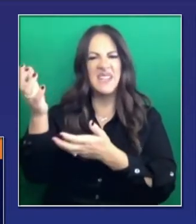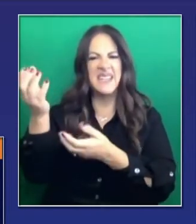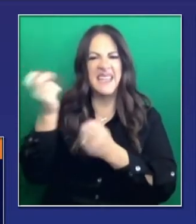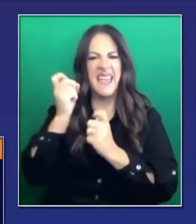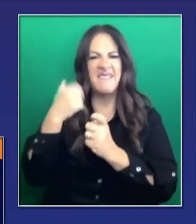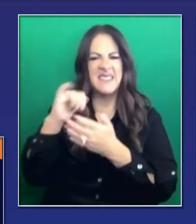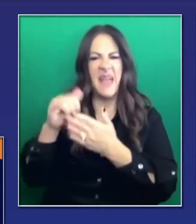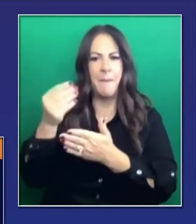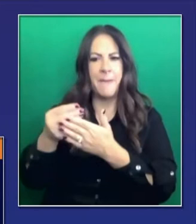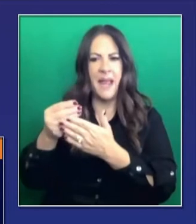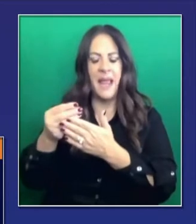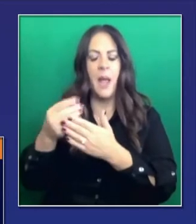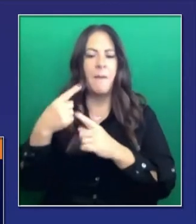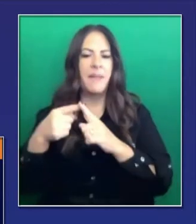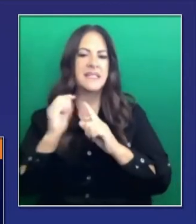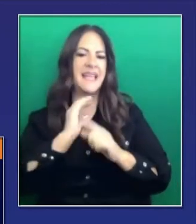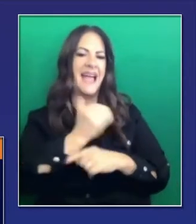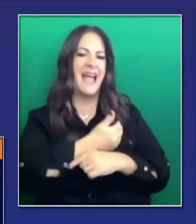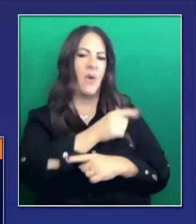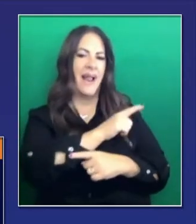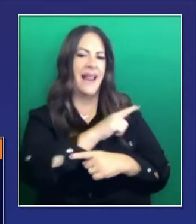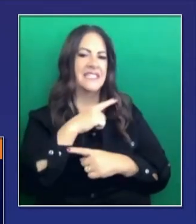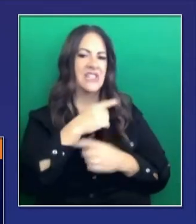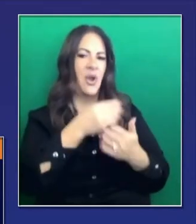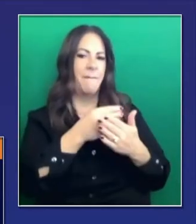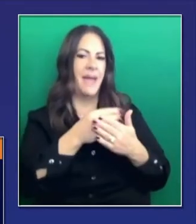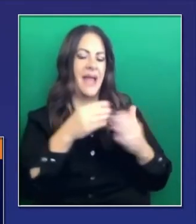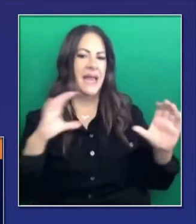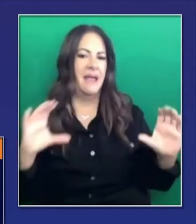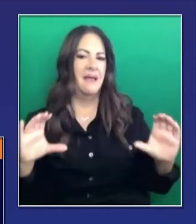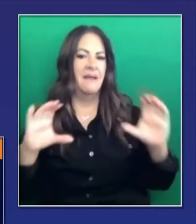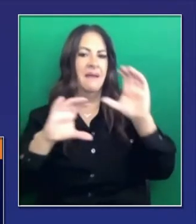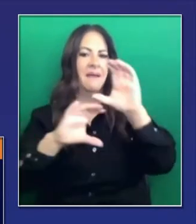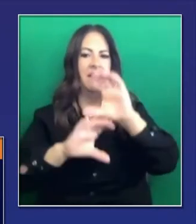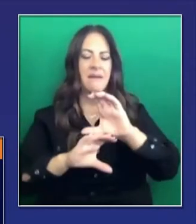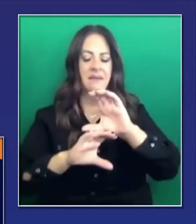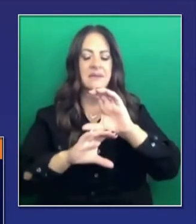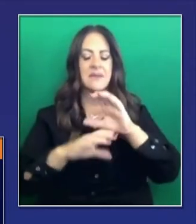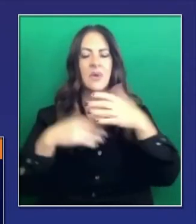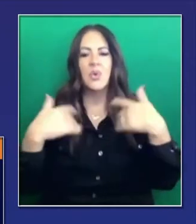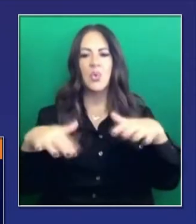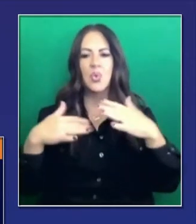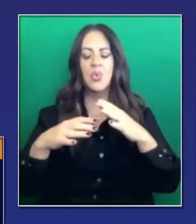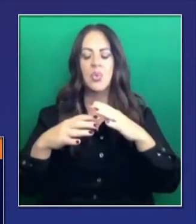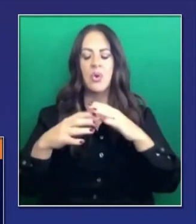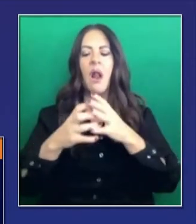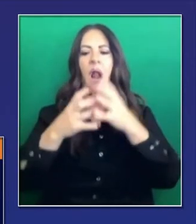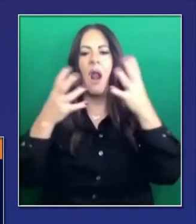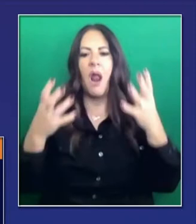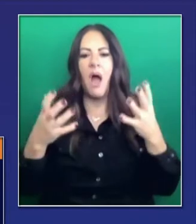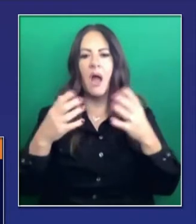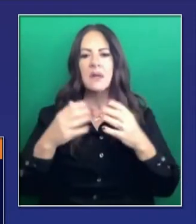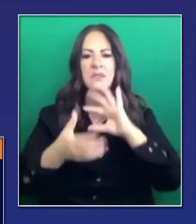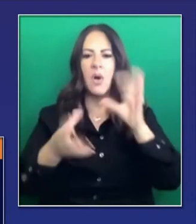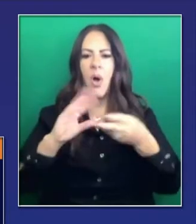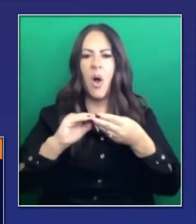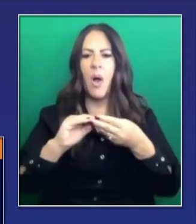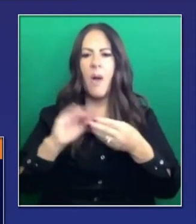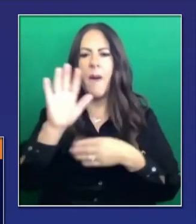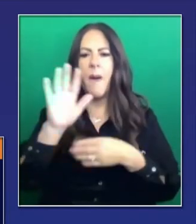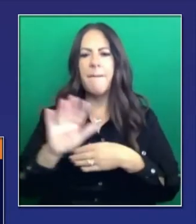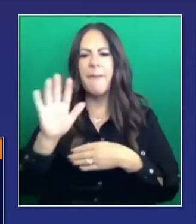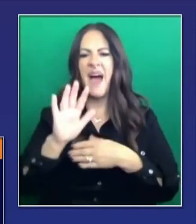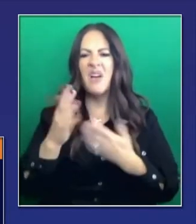CARES. Estos dólares con otros llegó a un promedio de 145 mil dólares para cada escuela